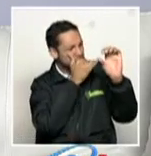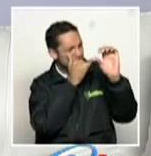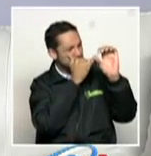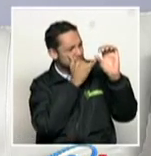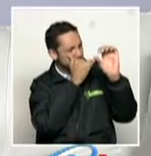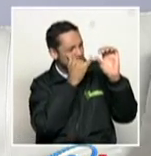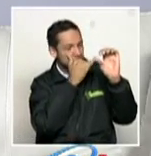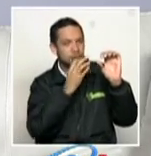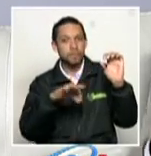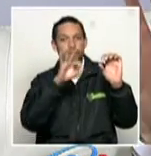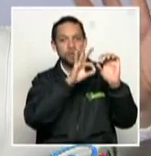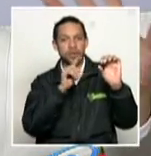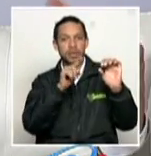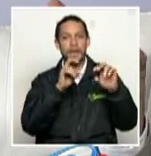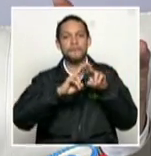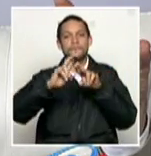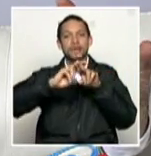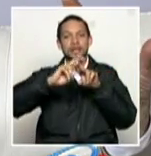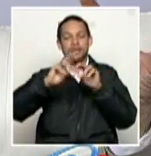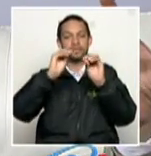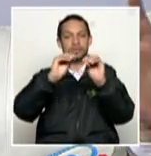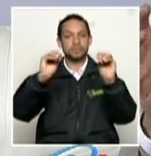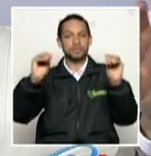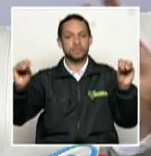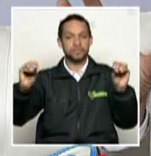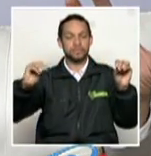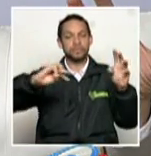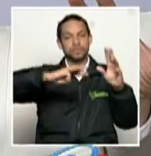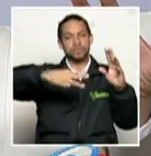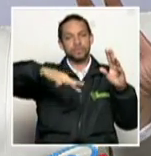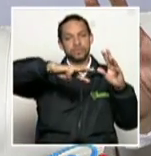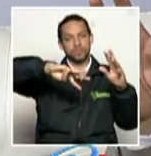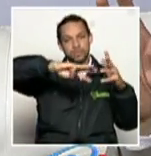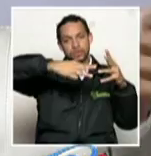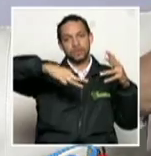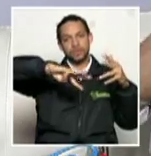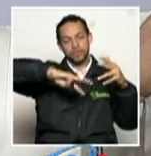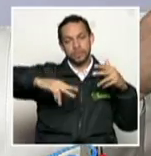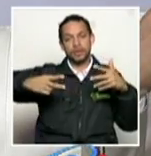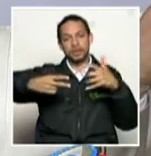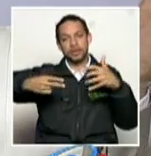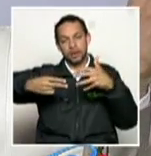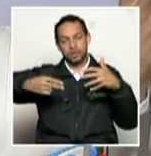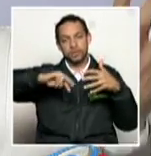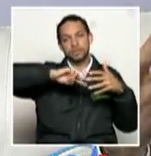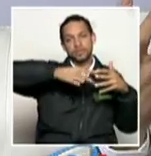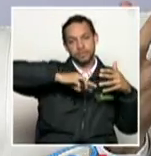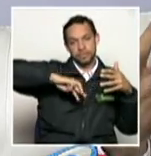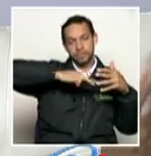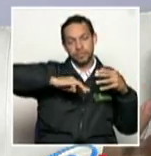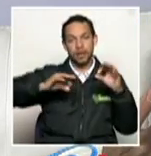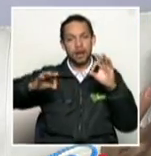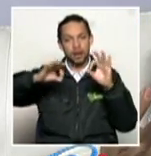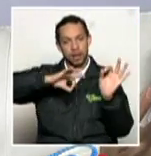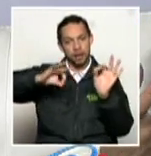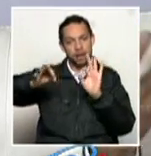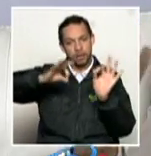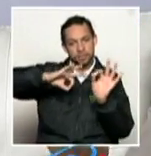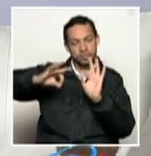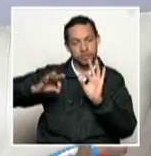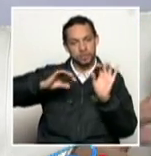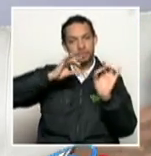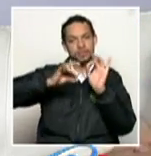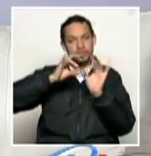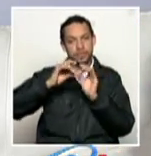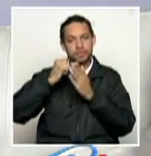con el ginecólogo en Manizales y en Dos Quebradas a unos costos muy económicos porque queremos hacer prevención y no